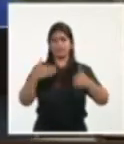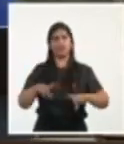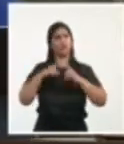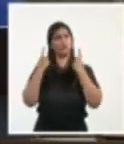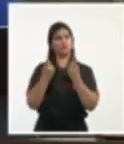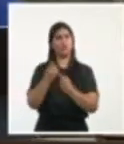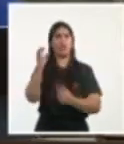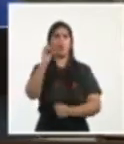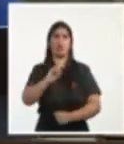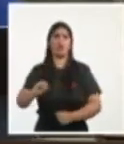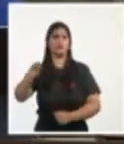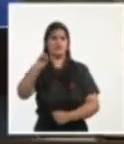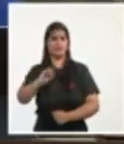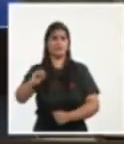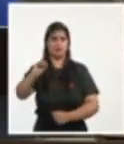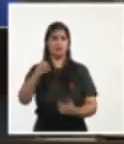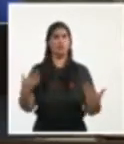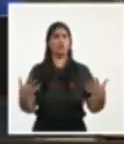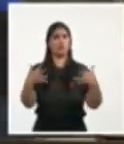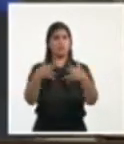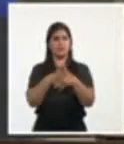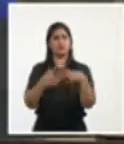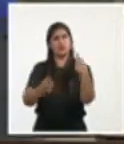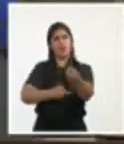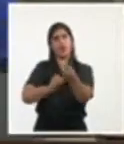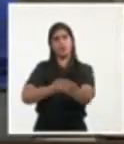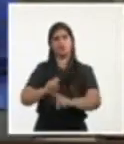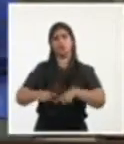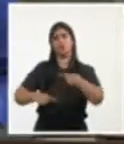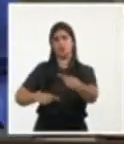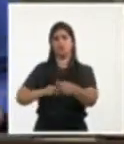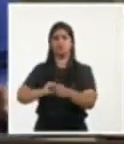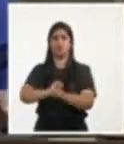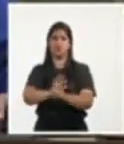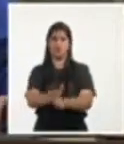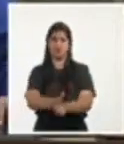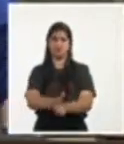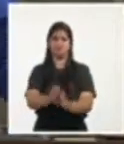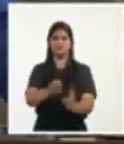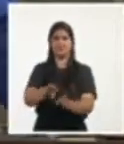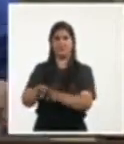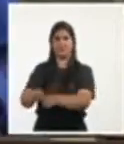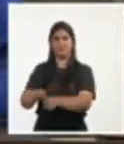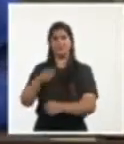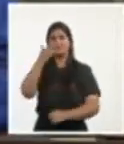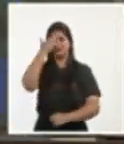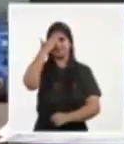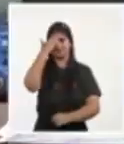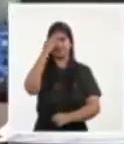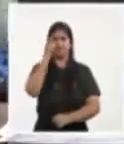dirección que tenemos vinculadas a esto. Ministro, una vez más le doy la palabra.